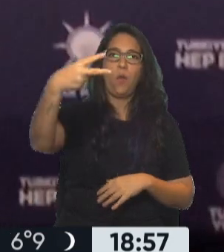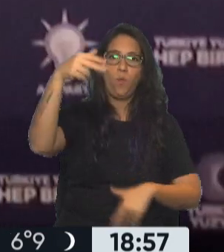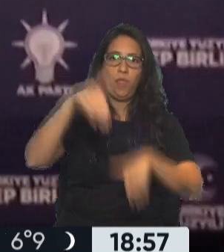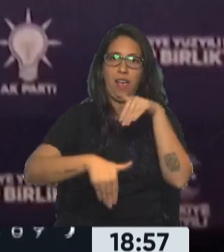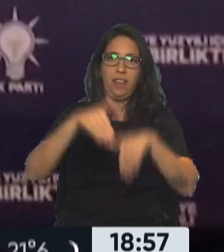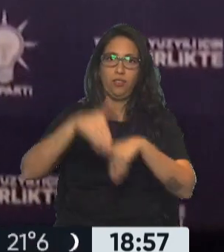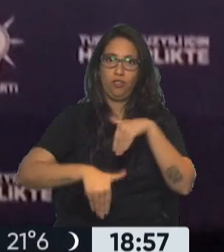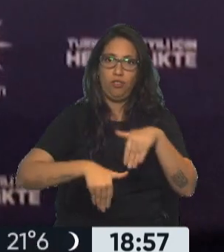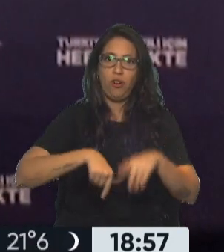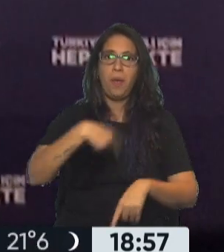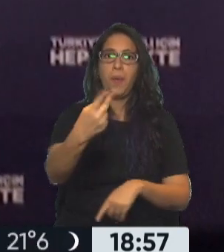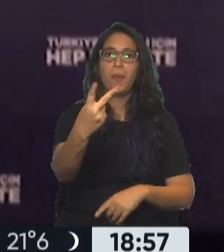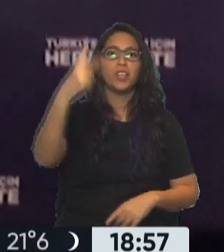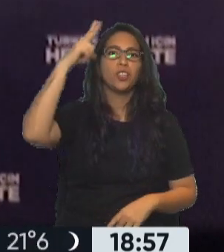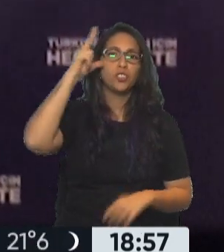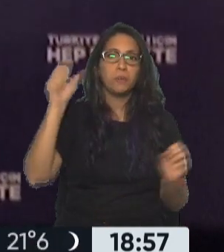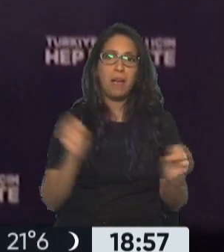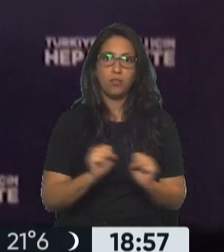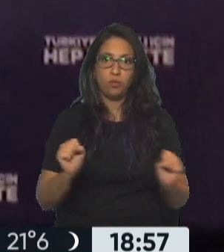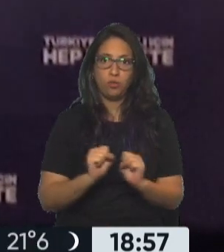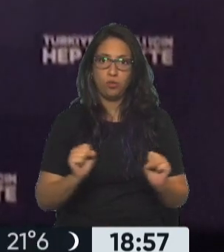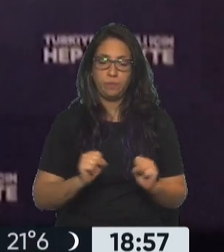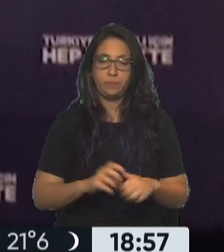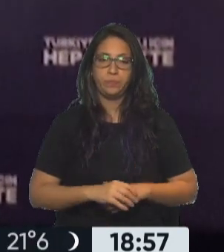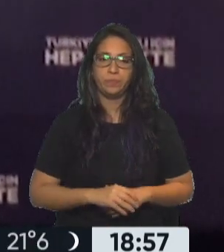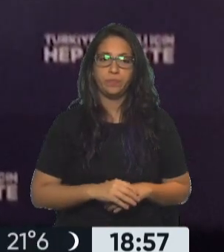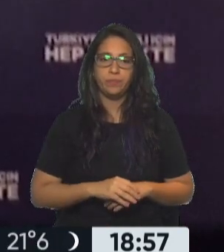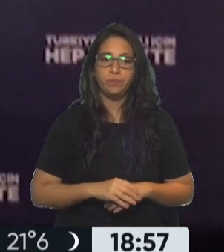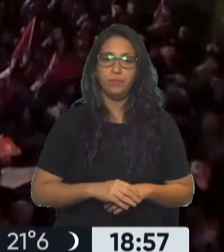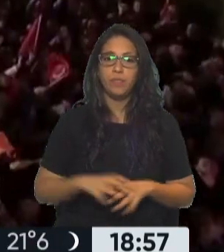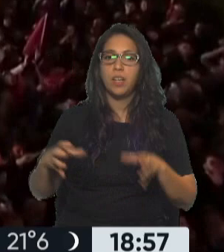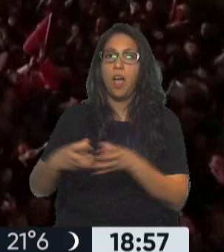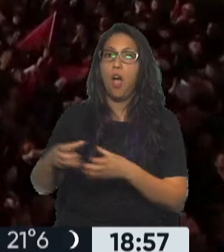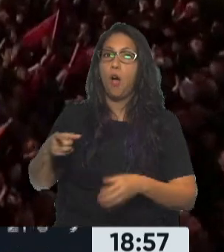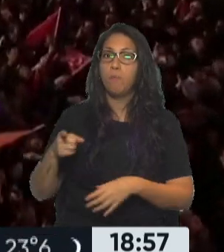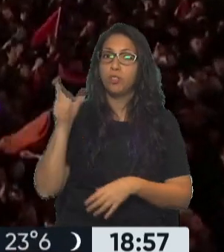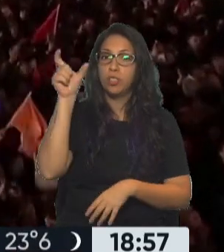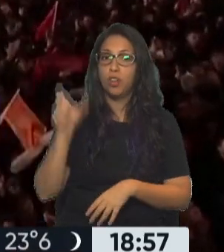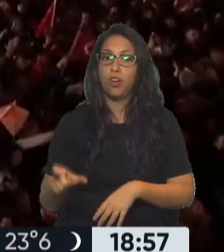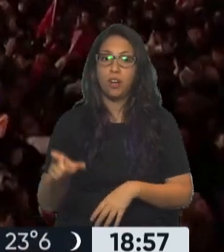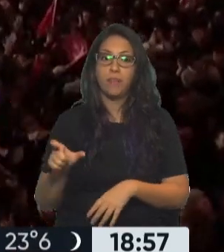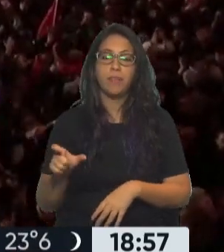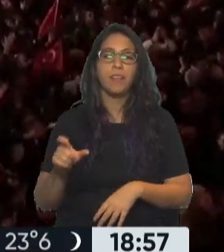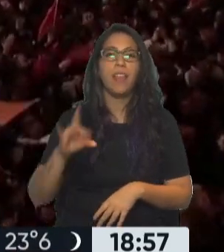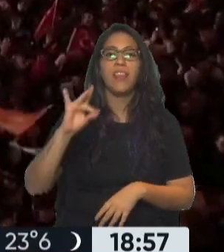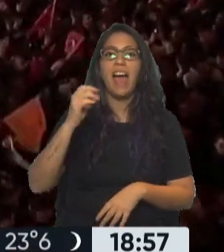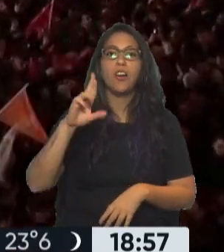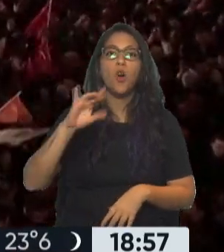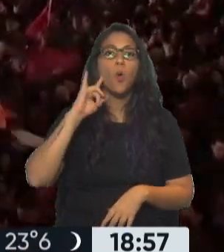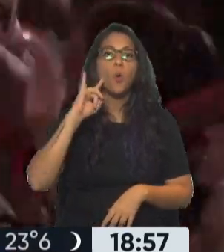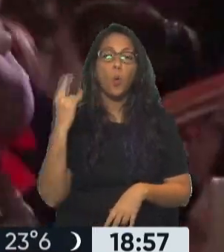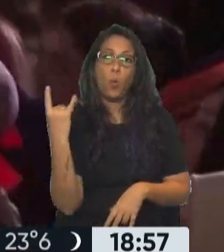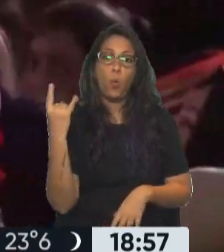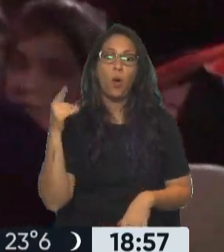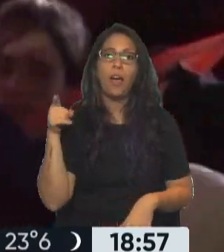el 28 de mayo. Estamos hablando del opositor Kemal Kılıçdaroğlu, que si bien